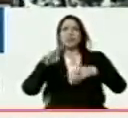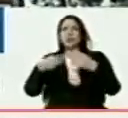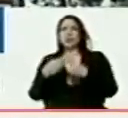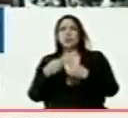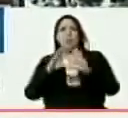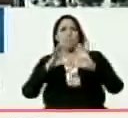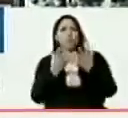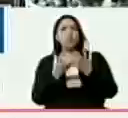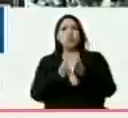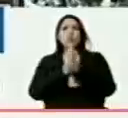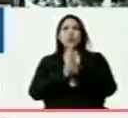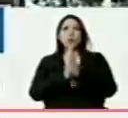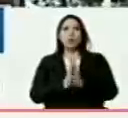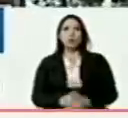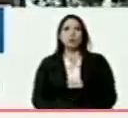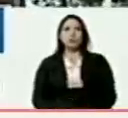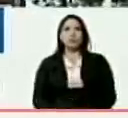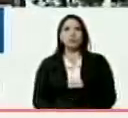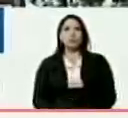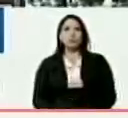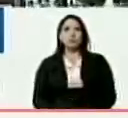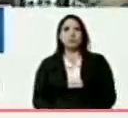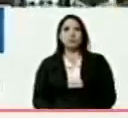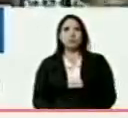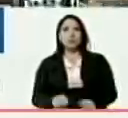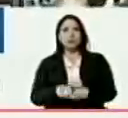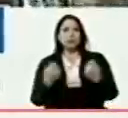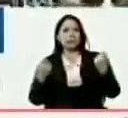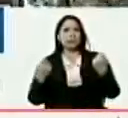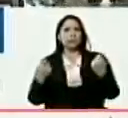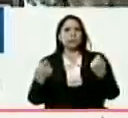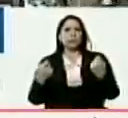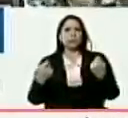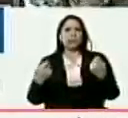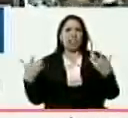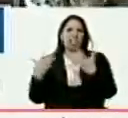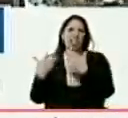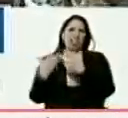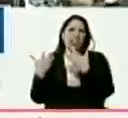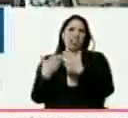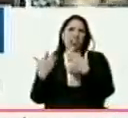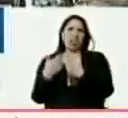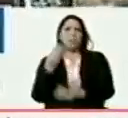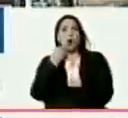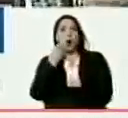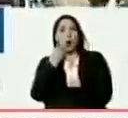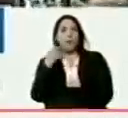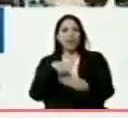mundo, hermanos y hermanas, que nos dividan las peleas estériles.